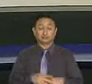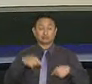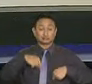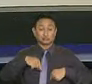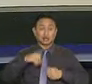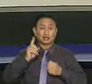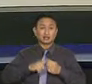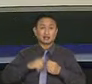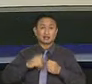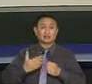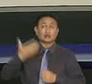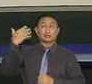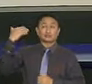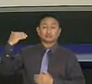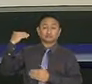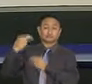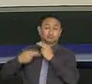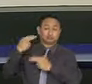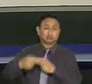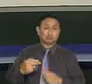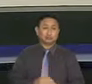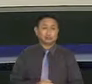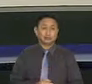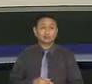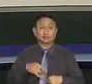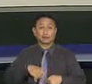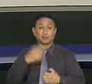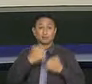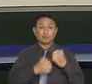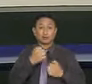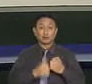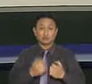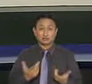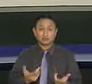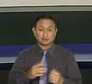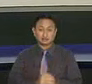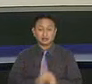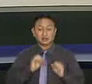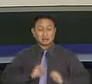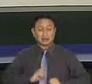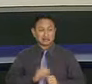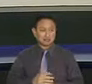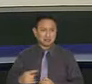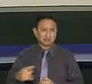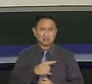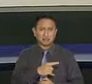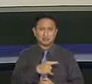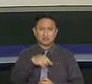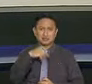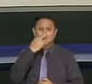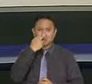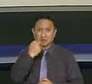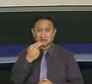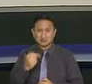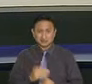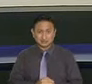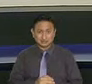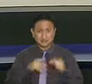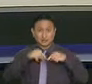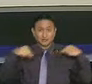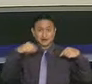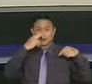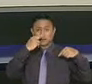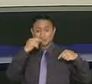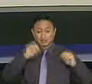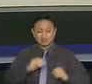el pasado a los quiteños son los problemas y la Sal por supuesto las alquiteñas sin lugar a dudas es